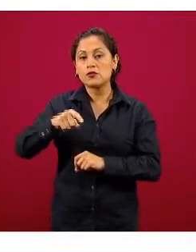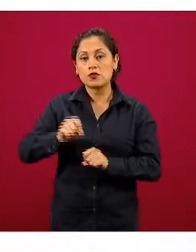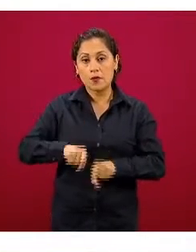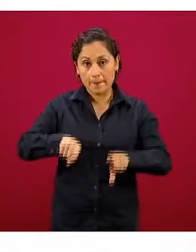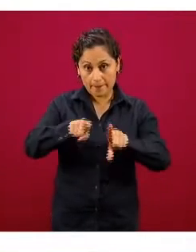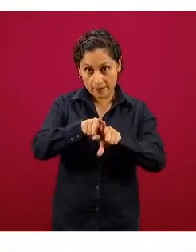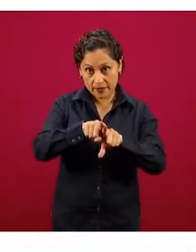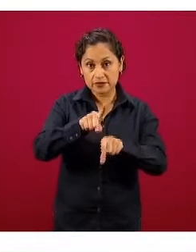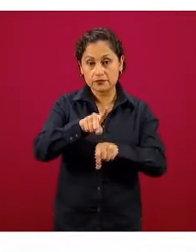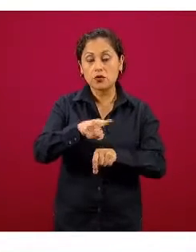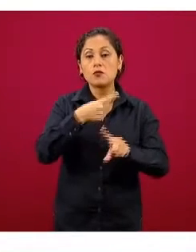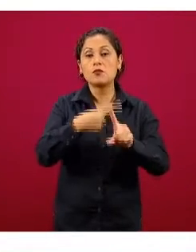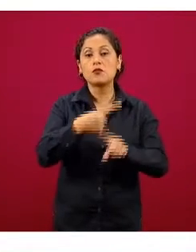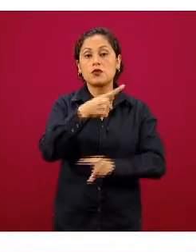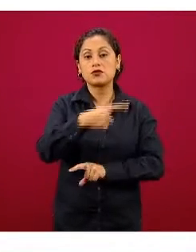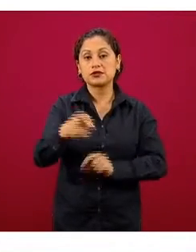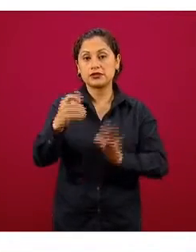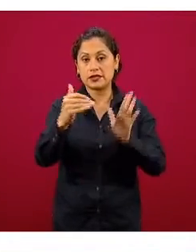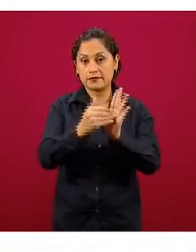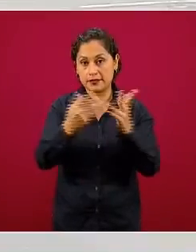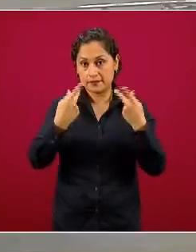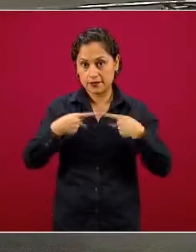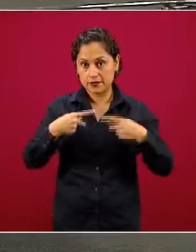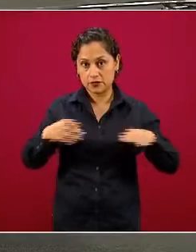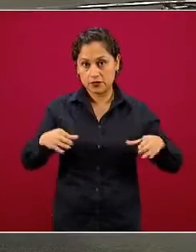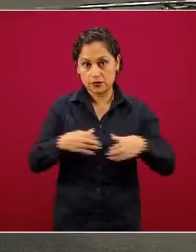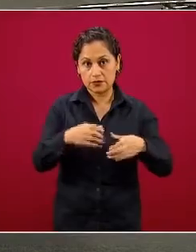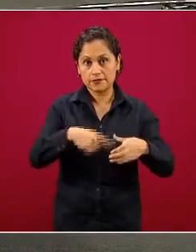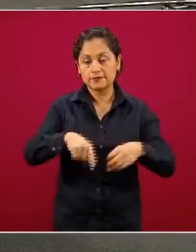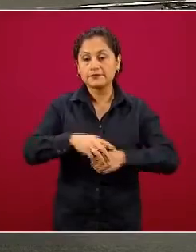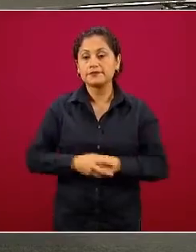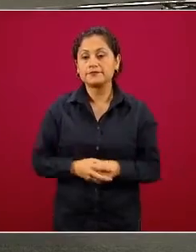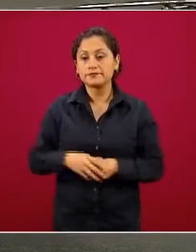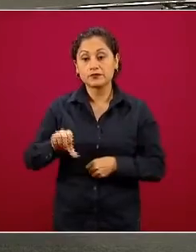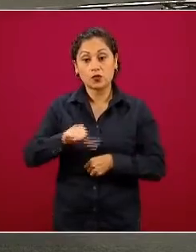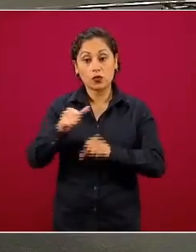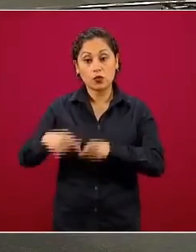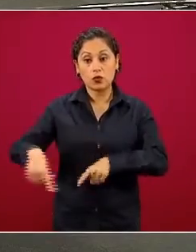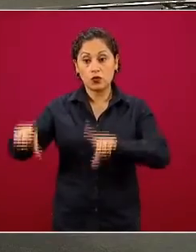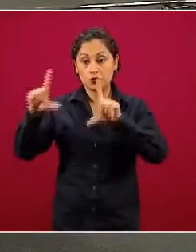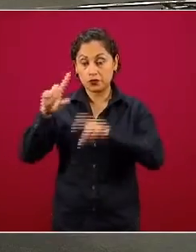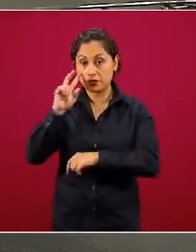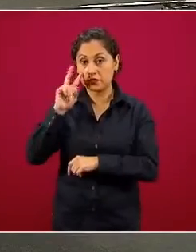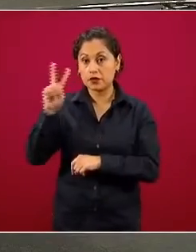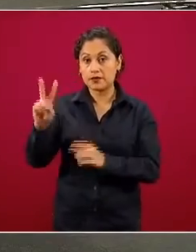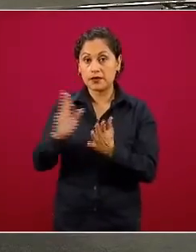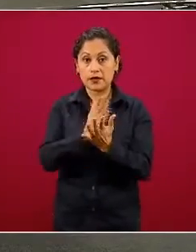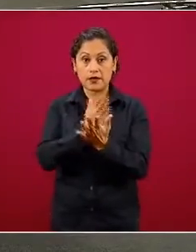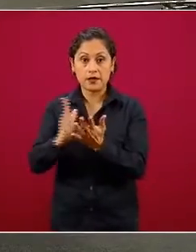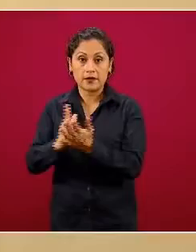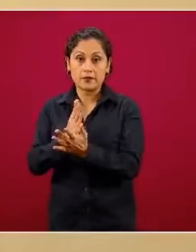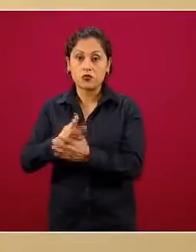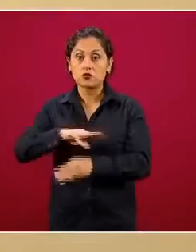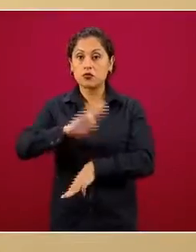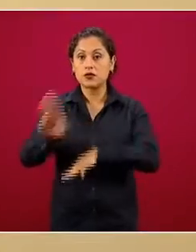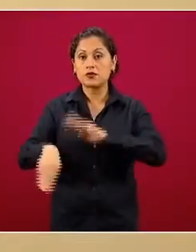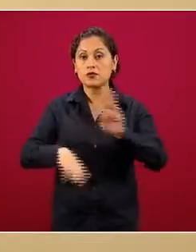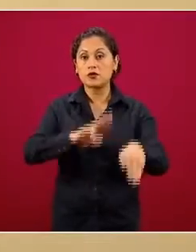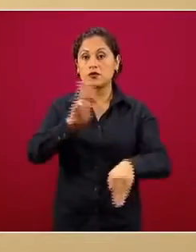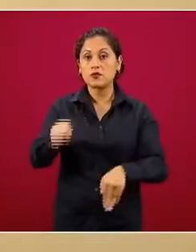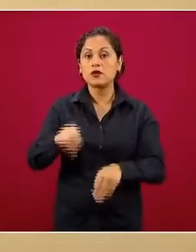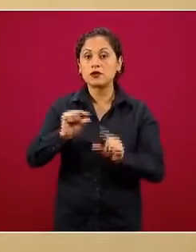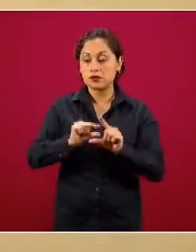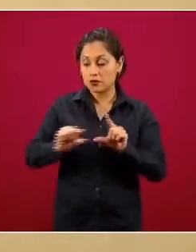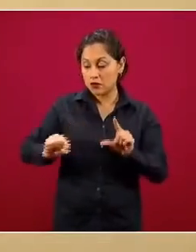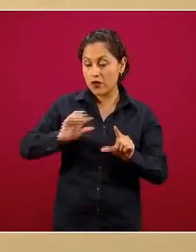por 100.000 habitantes. En la siguiente diapositiva podemos ver precisamente la distribución de las defunciones por fecha